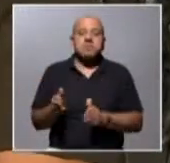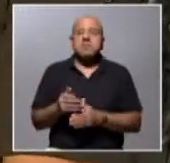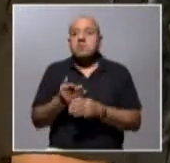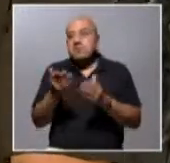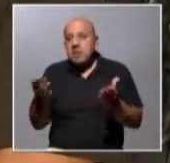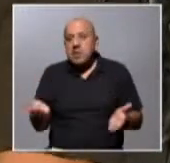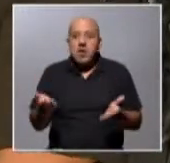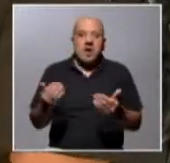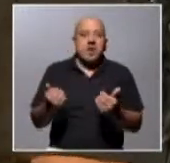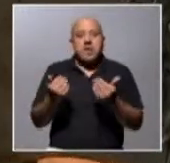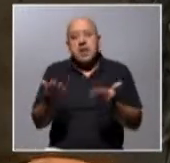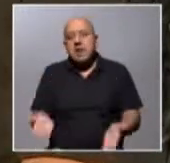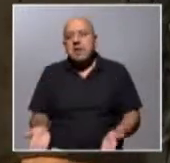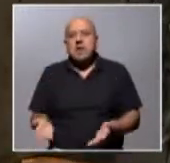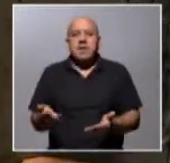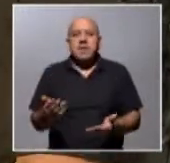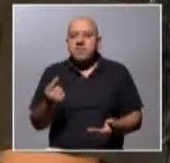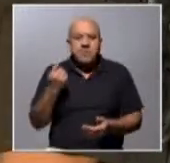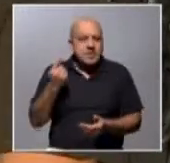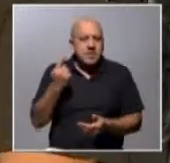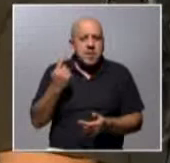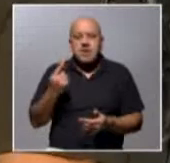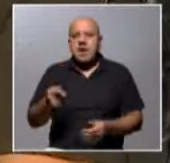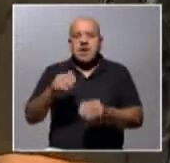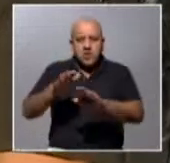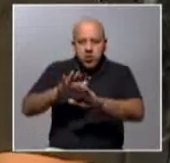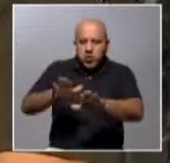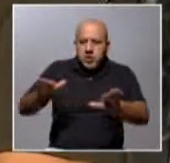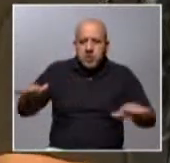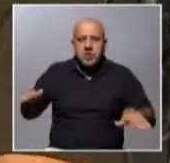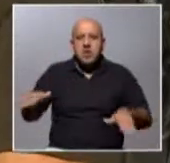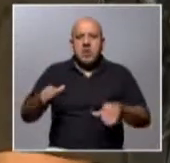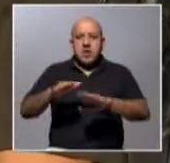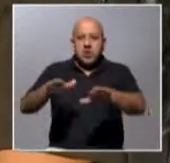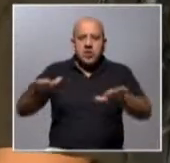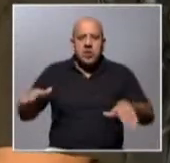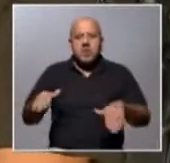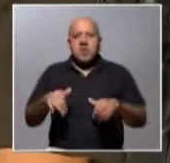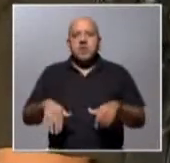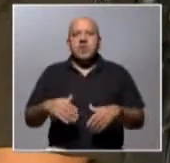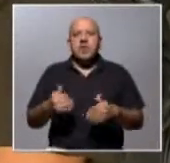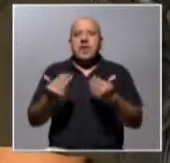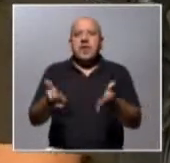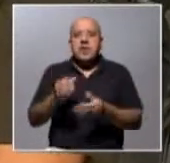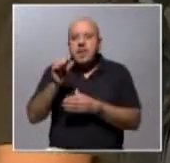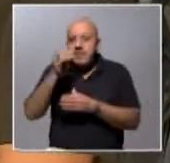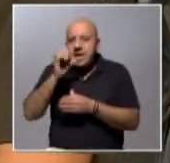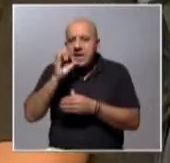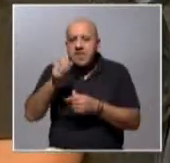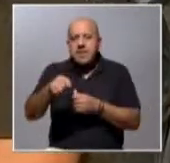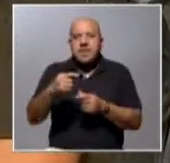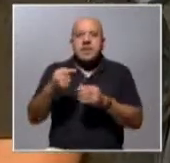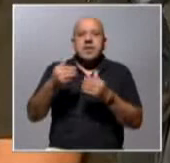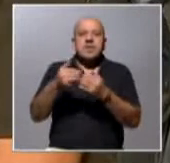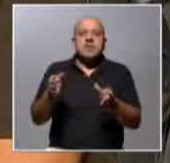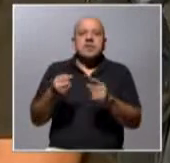de darle merienda principalmente a los chiquilines, a los chicos, a los pequeños de la zona. Y empezamos el martes pasado,